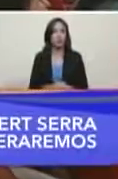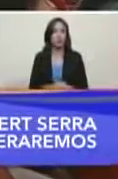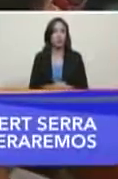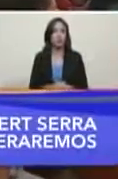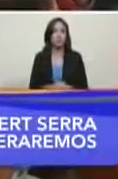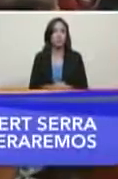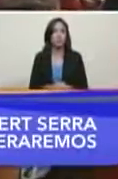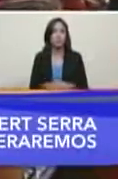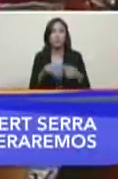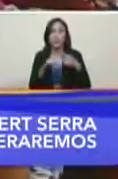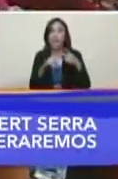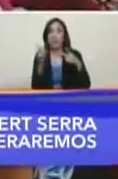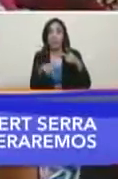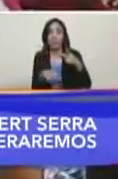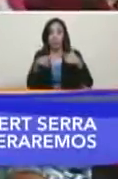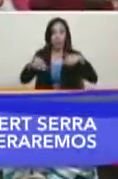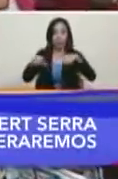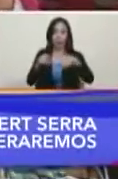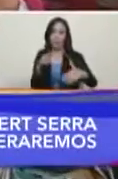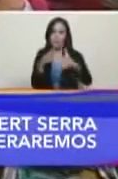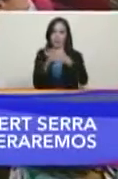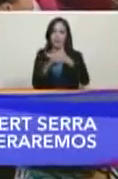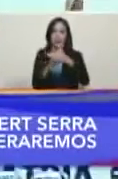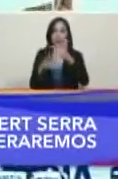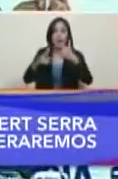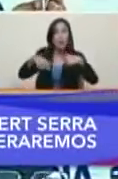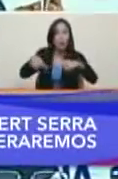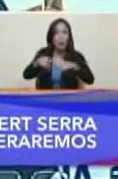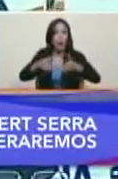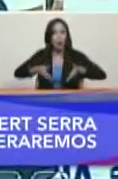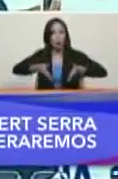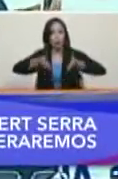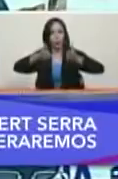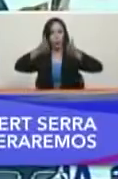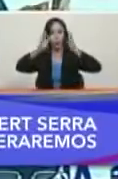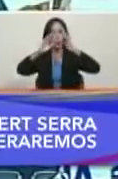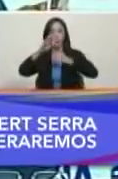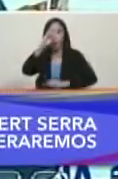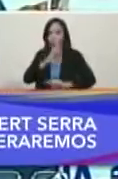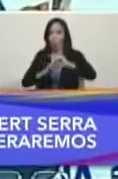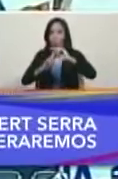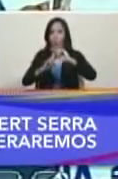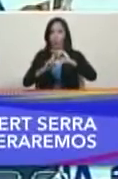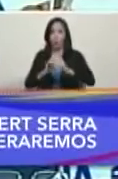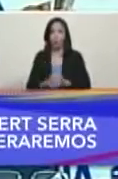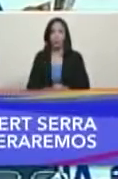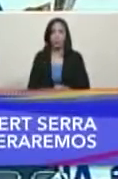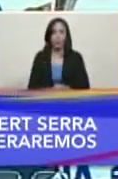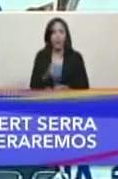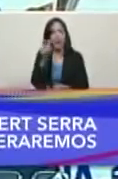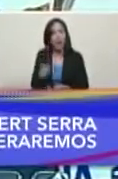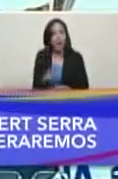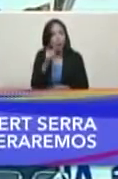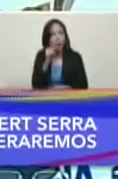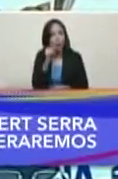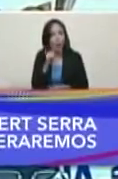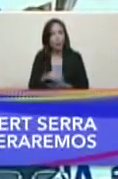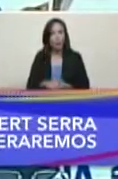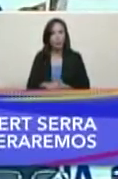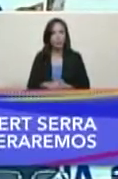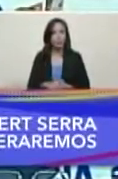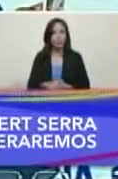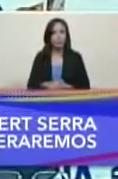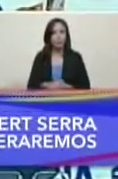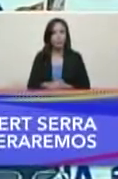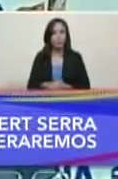Y también atacaron el monumento en homenaje a nuestro libertador José Félix Riva.